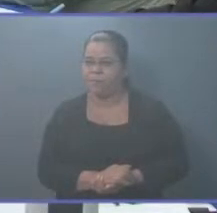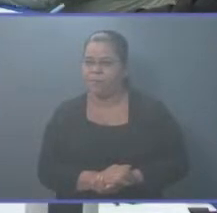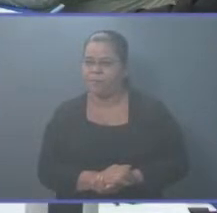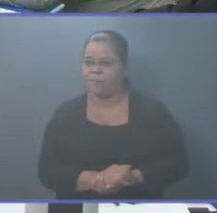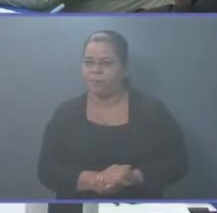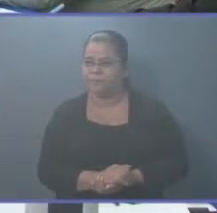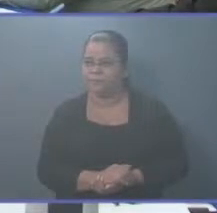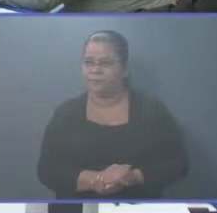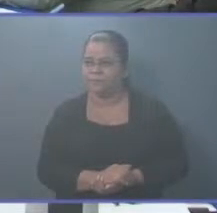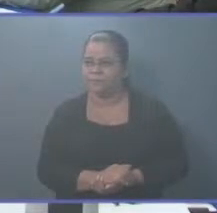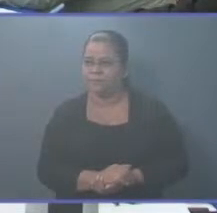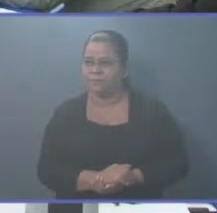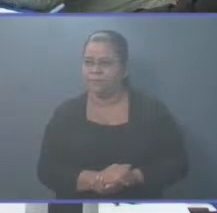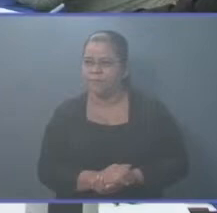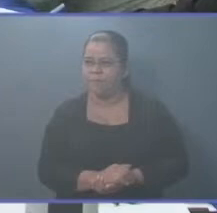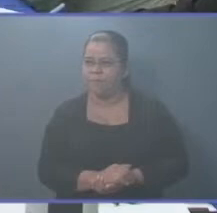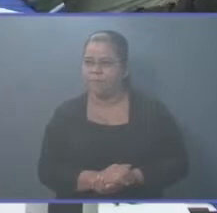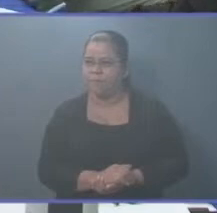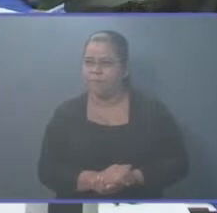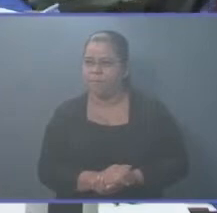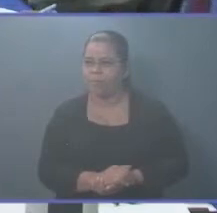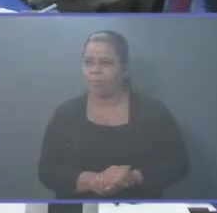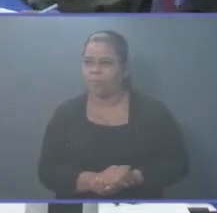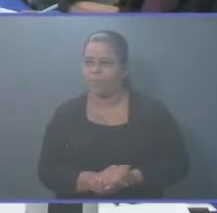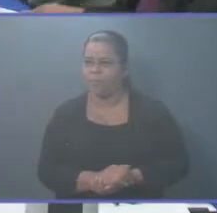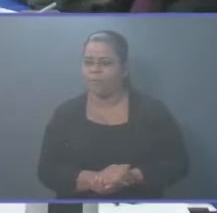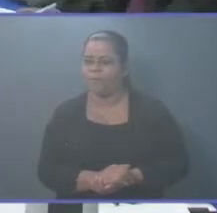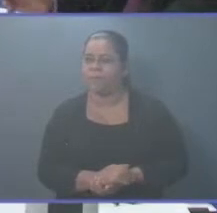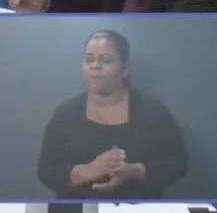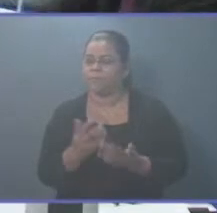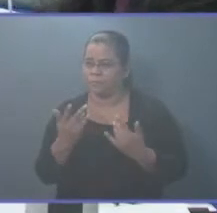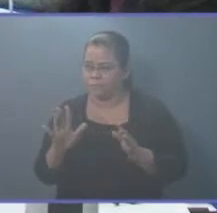Civil. ajá, contarán,